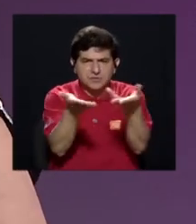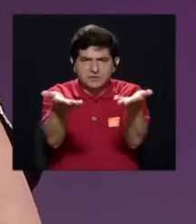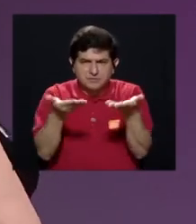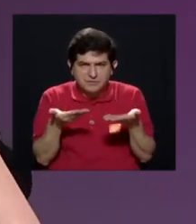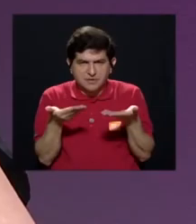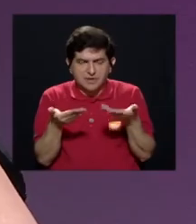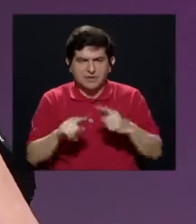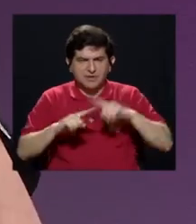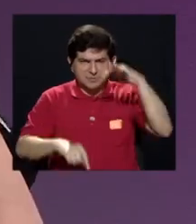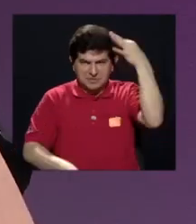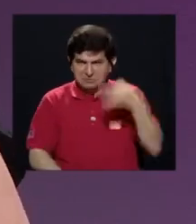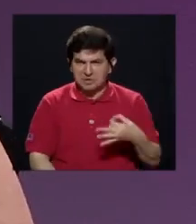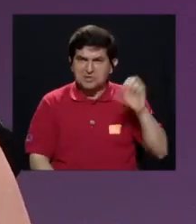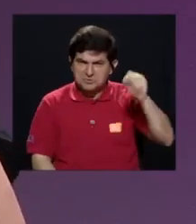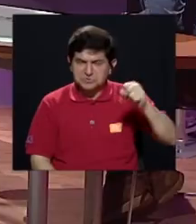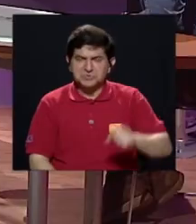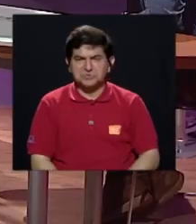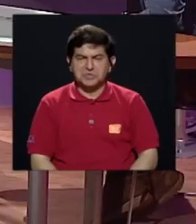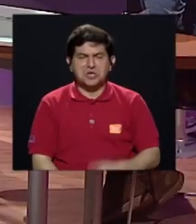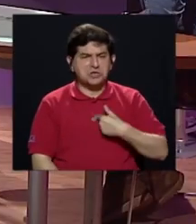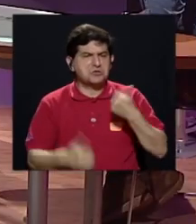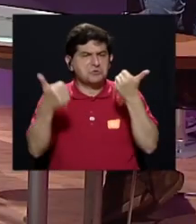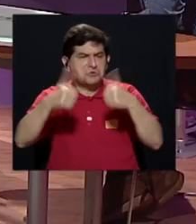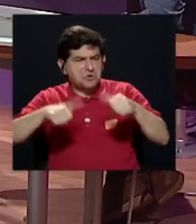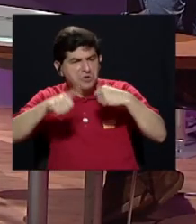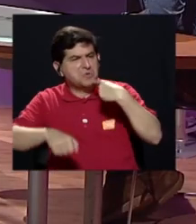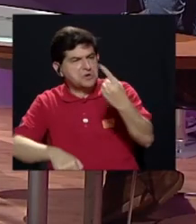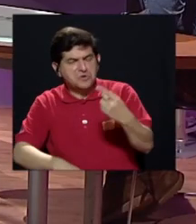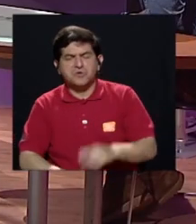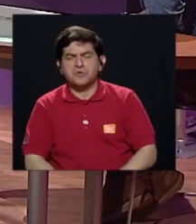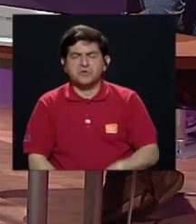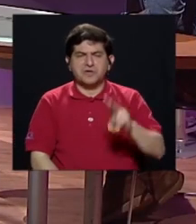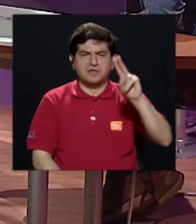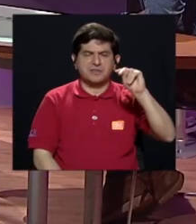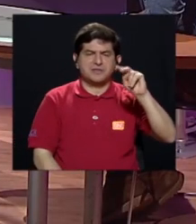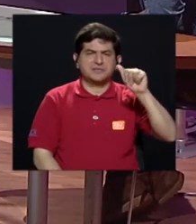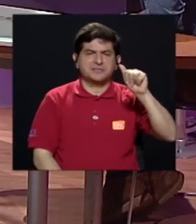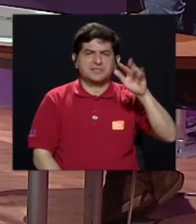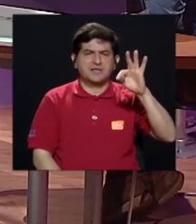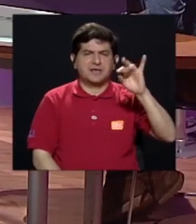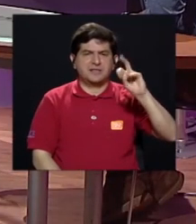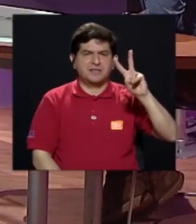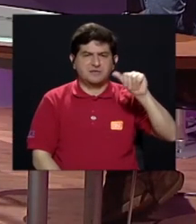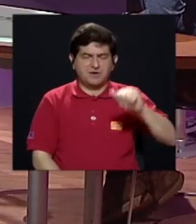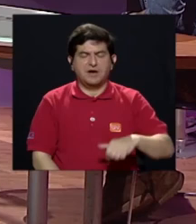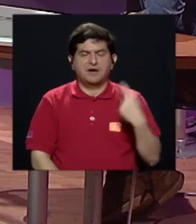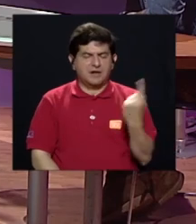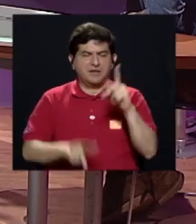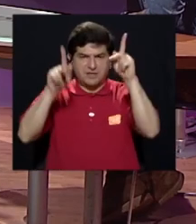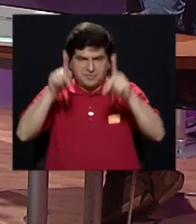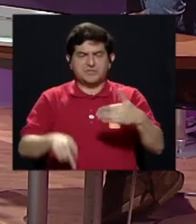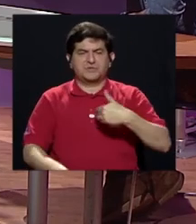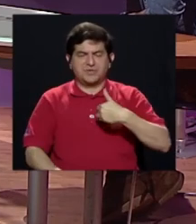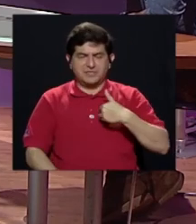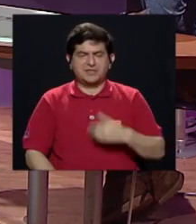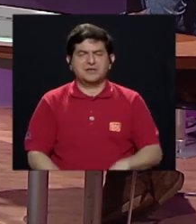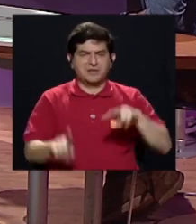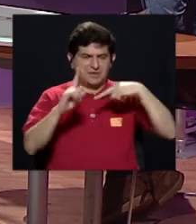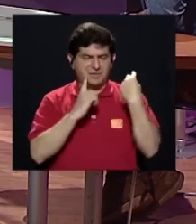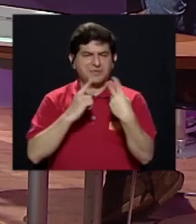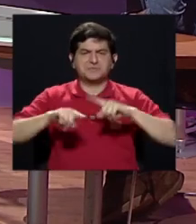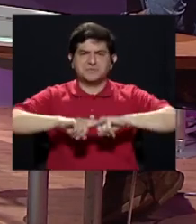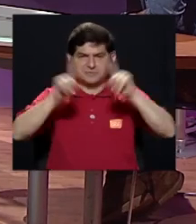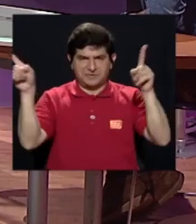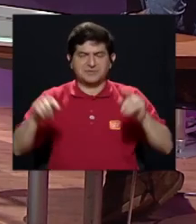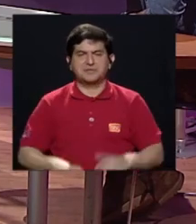Pero sí, creo que concuerdo con lo que dice Nativa, de que cada quien tiene una perspectiva sumamente diferente,